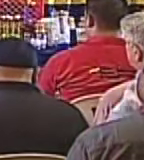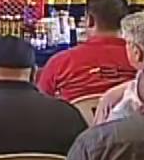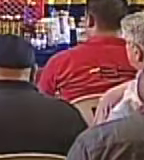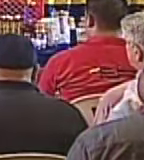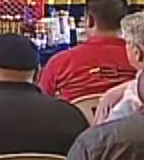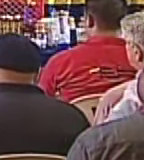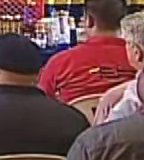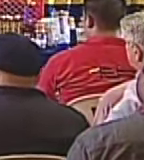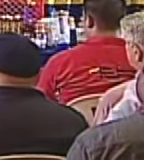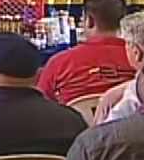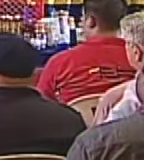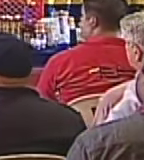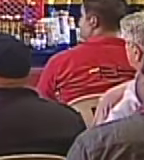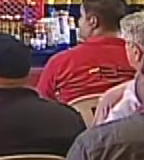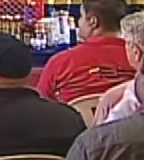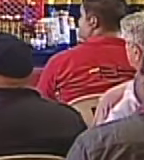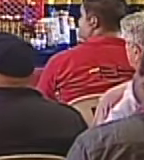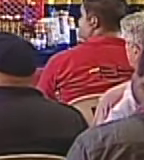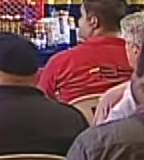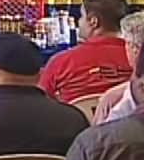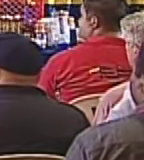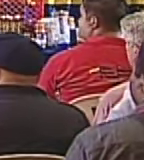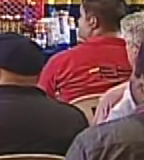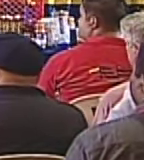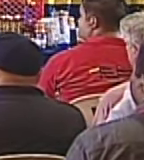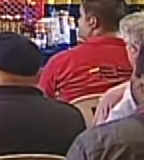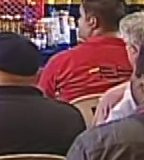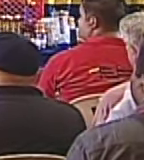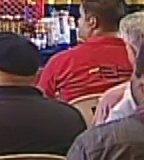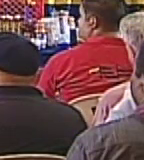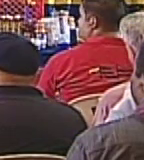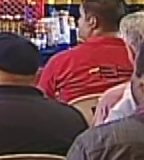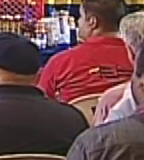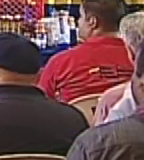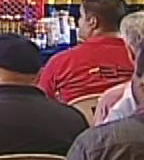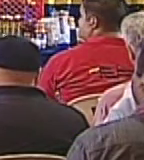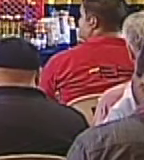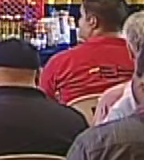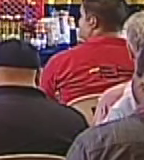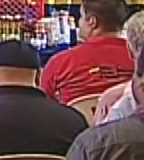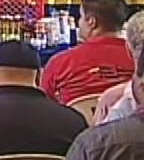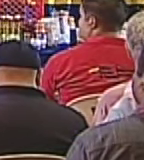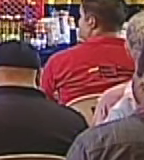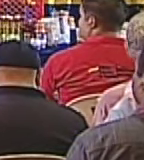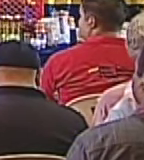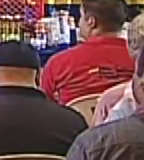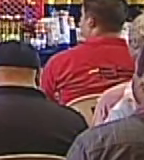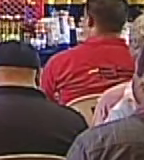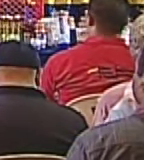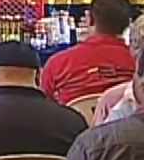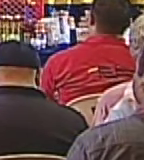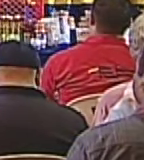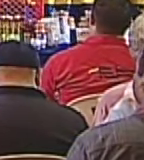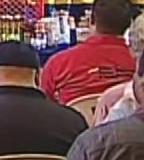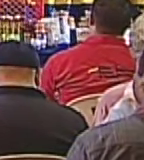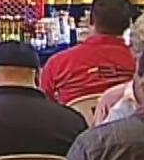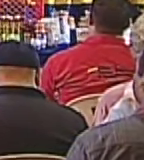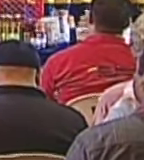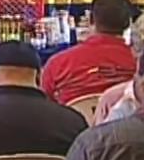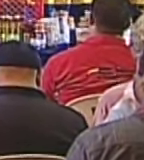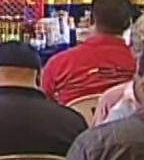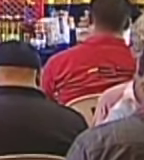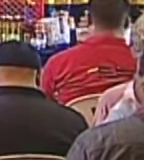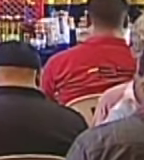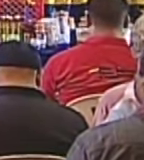Hay que visibilizar y buscar por la vía de su visibilización todas